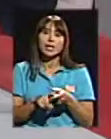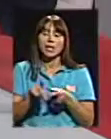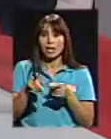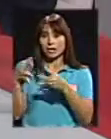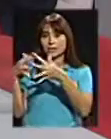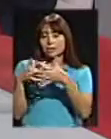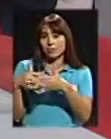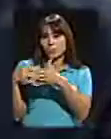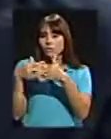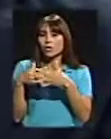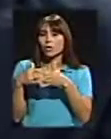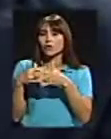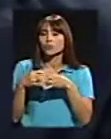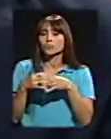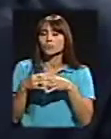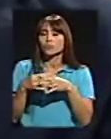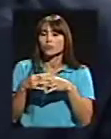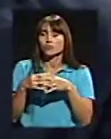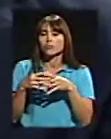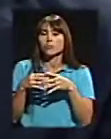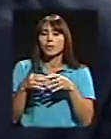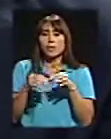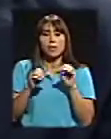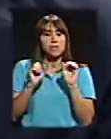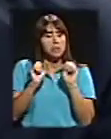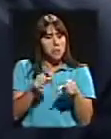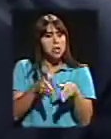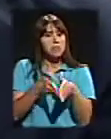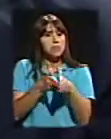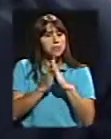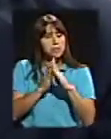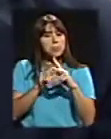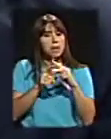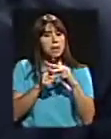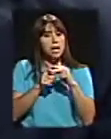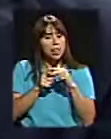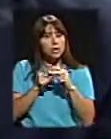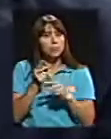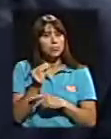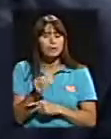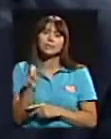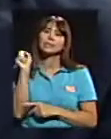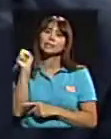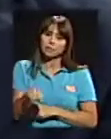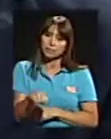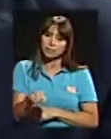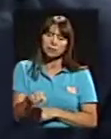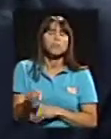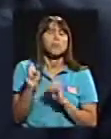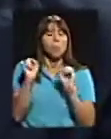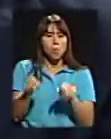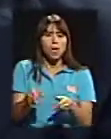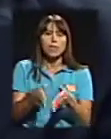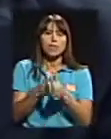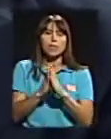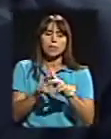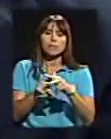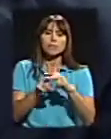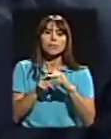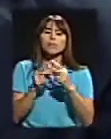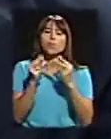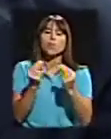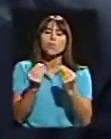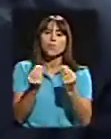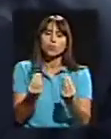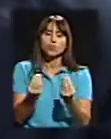crédito el gobierno de los Estados Unidos y la respuesta es sí y por mucho. Aquí hay un problema que